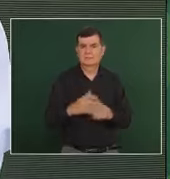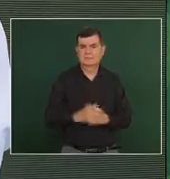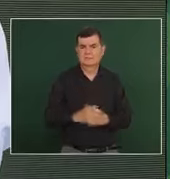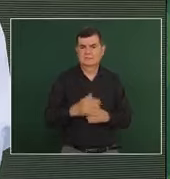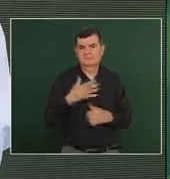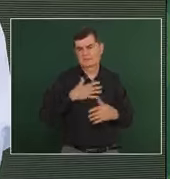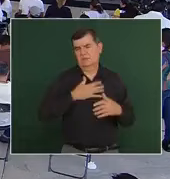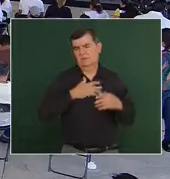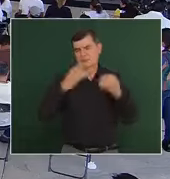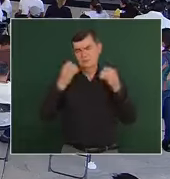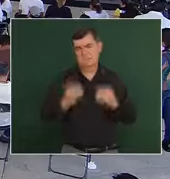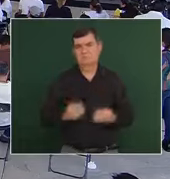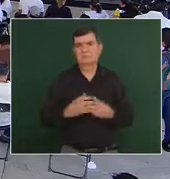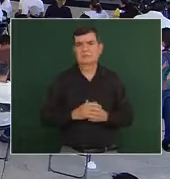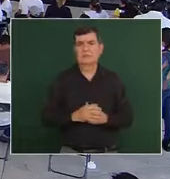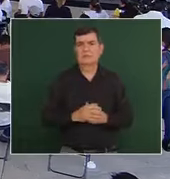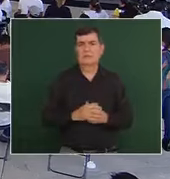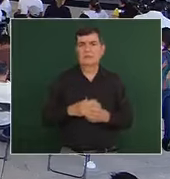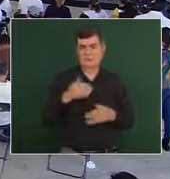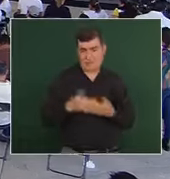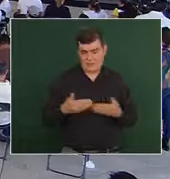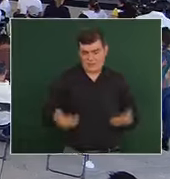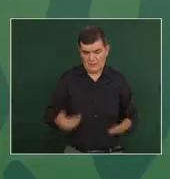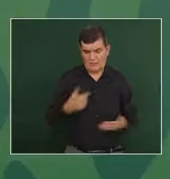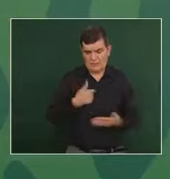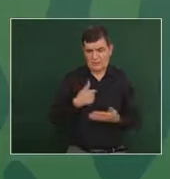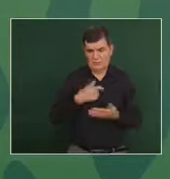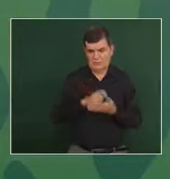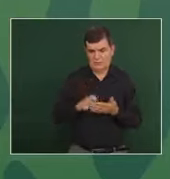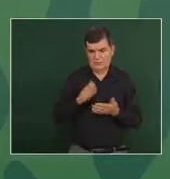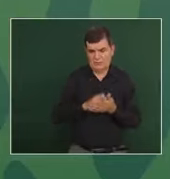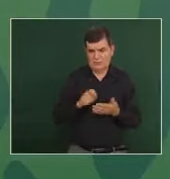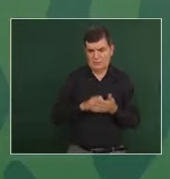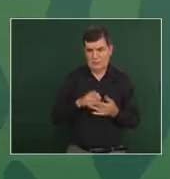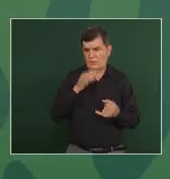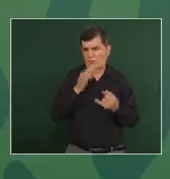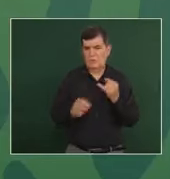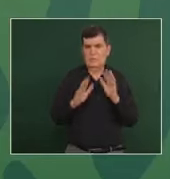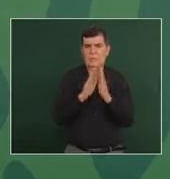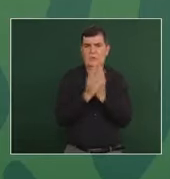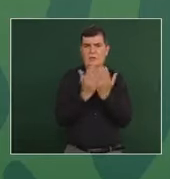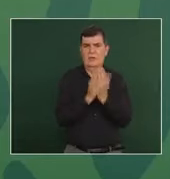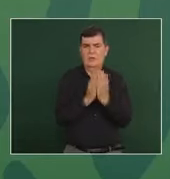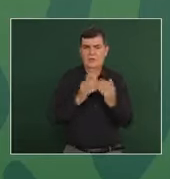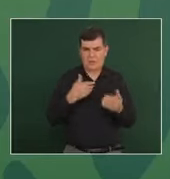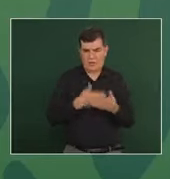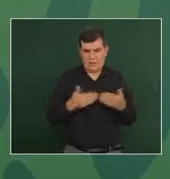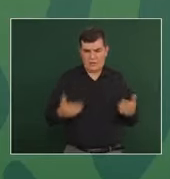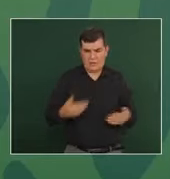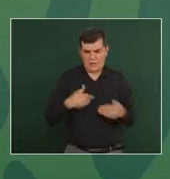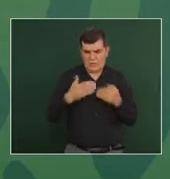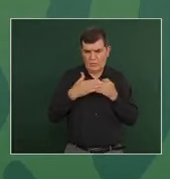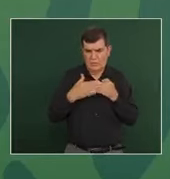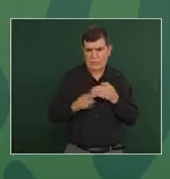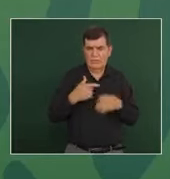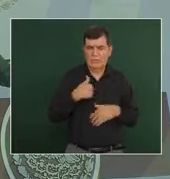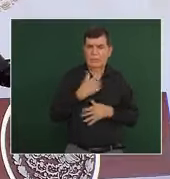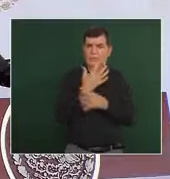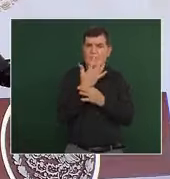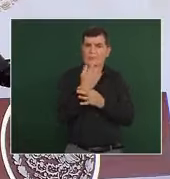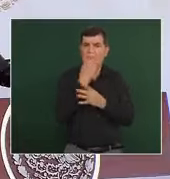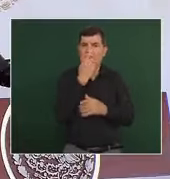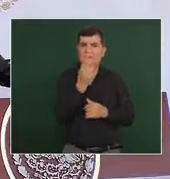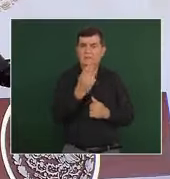mi compromiso. Pero desde ahora lo escribí en el libro último. Desde ahora sostengo